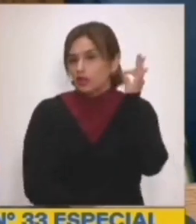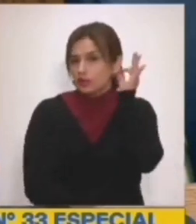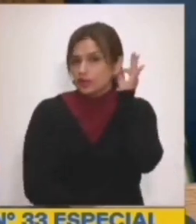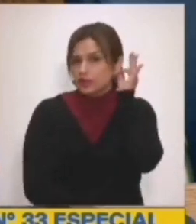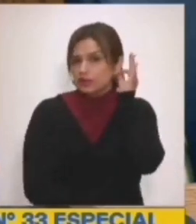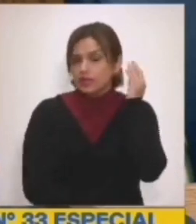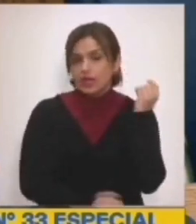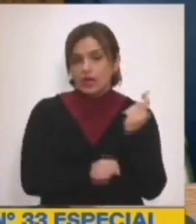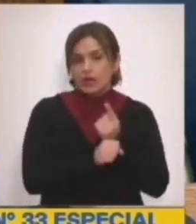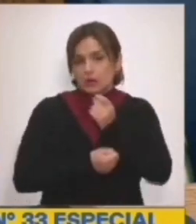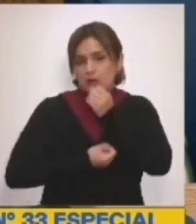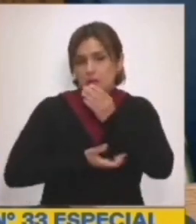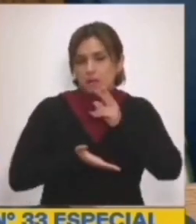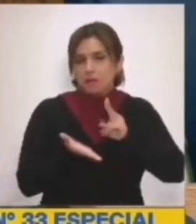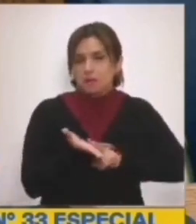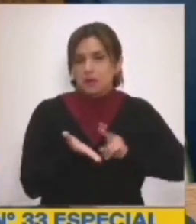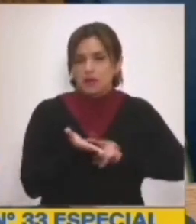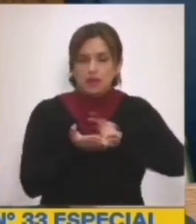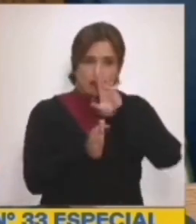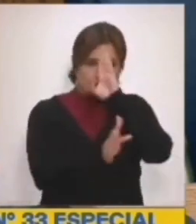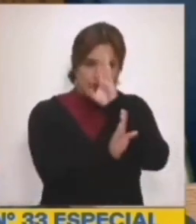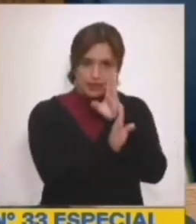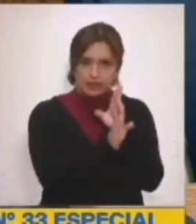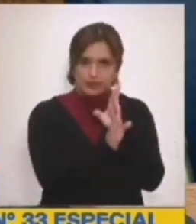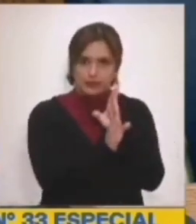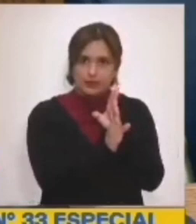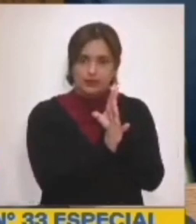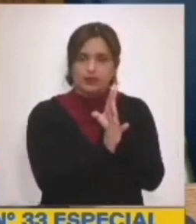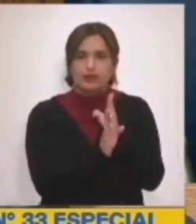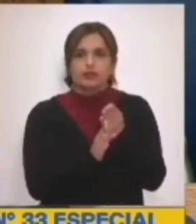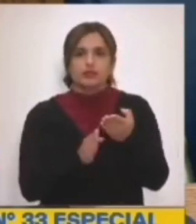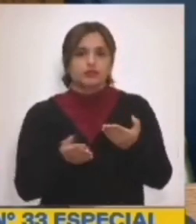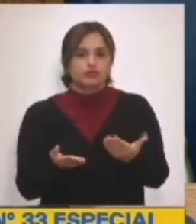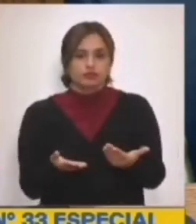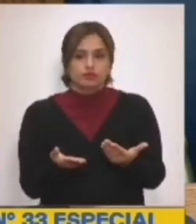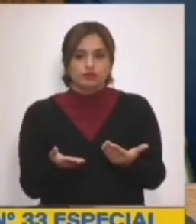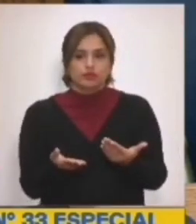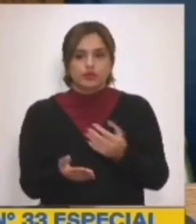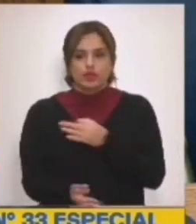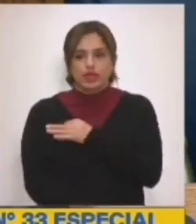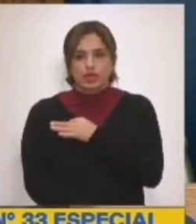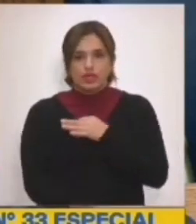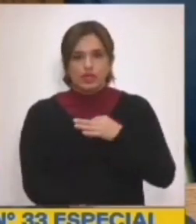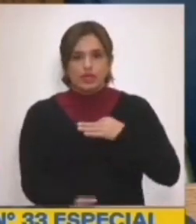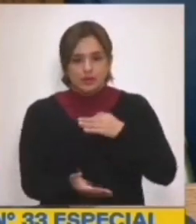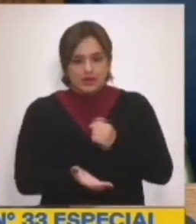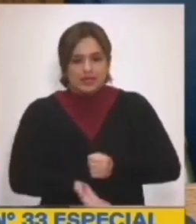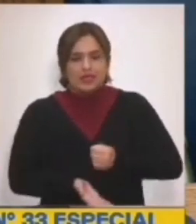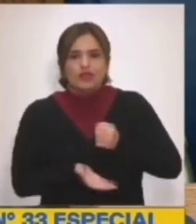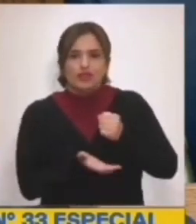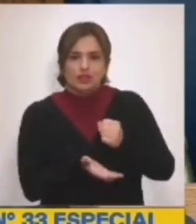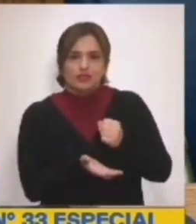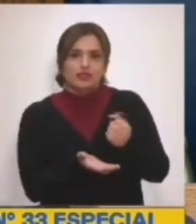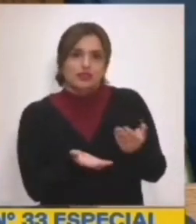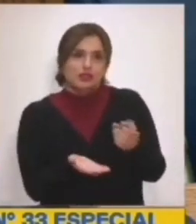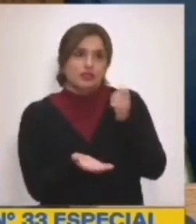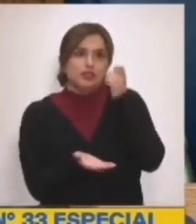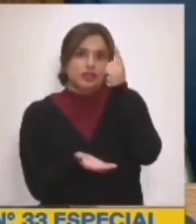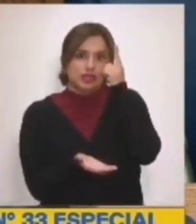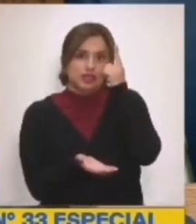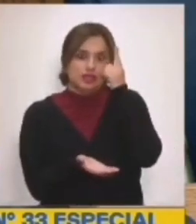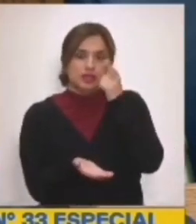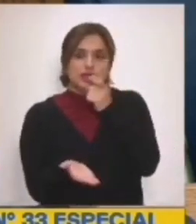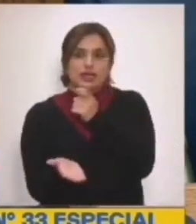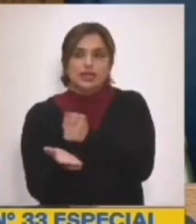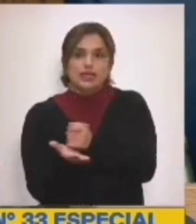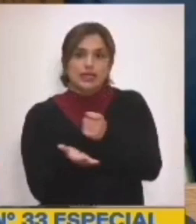conversaciones muy francas muy directas pero también productivas yo espero entonces que el Ministerio de Hacienda entienda de que el